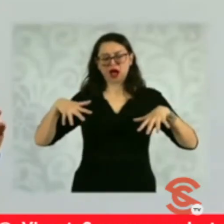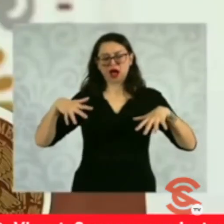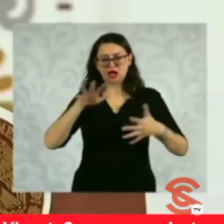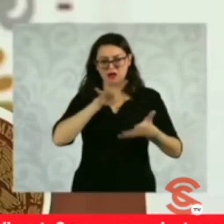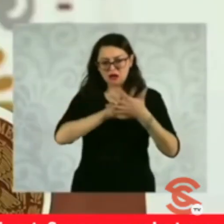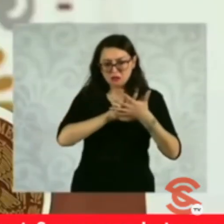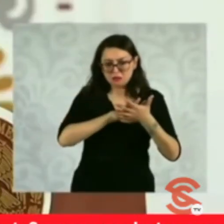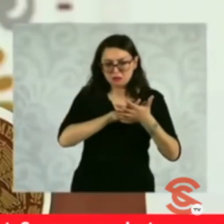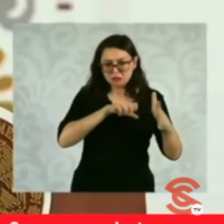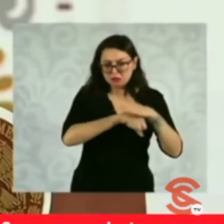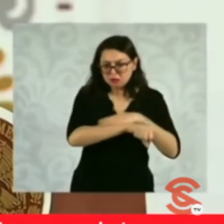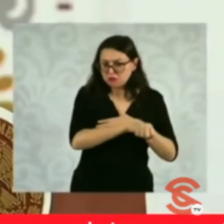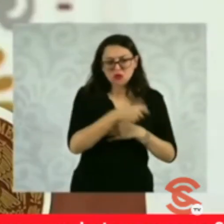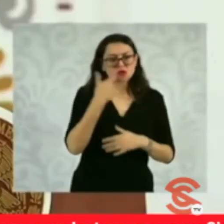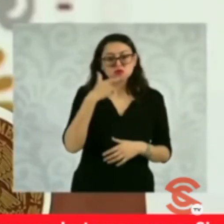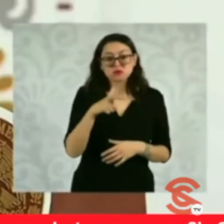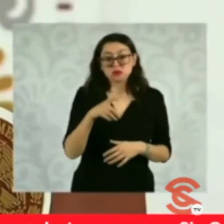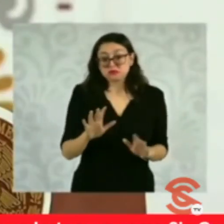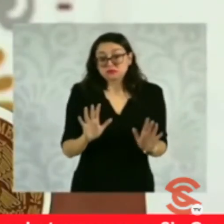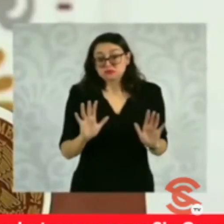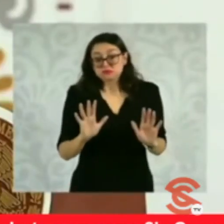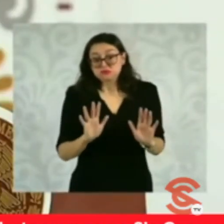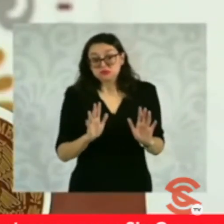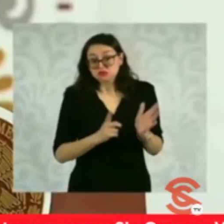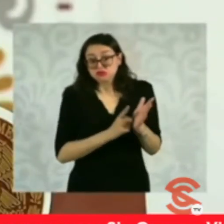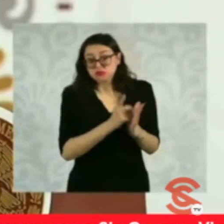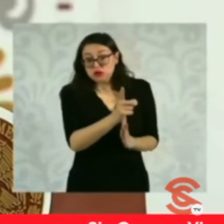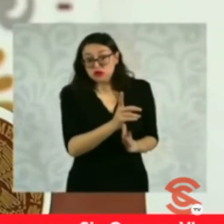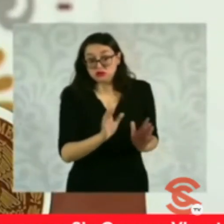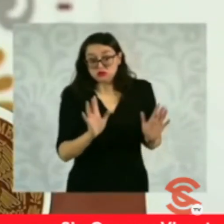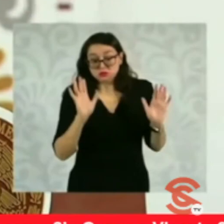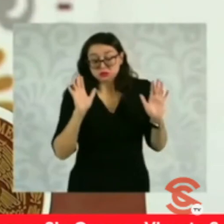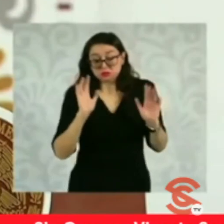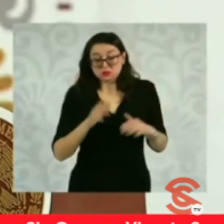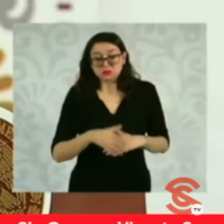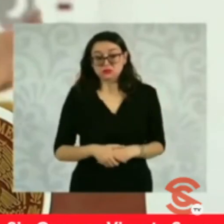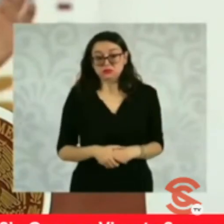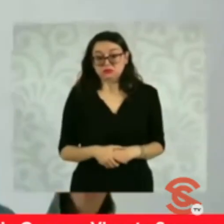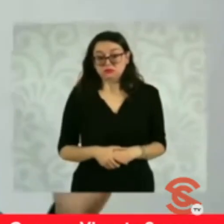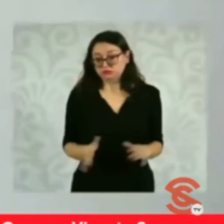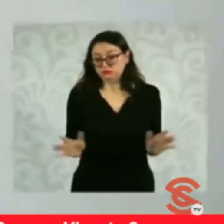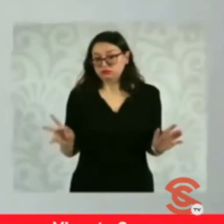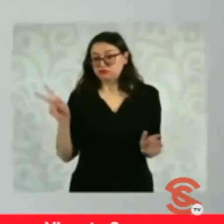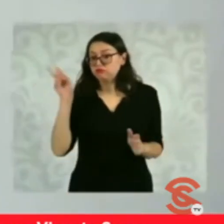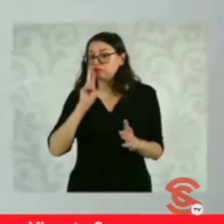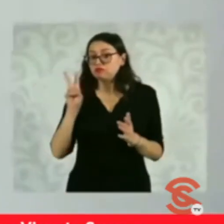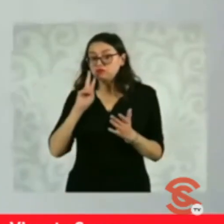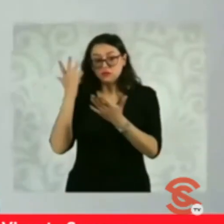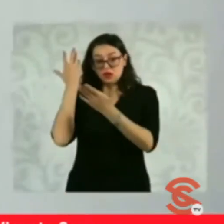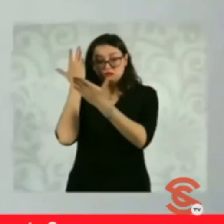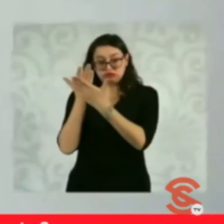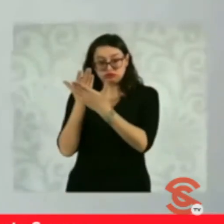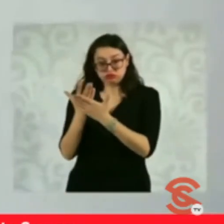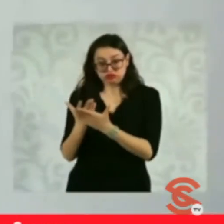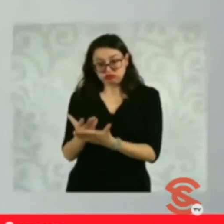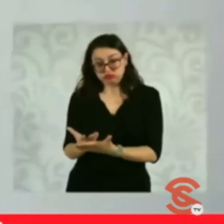civil. Bueno, pues es su derecho, ¿no? O sea, lo que es claro son todas las pruebas que se